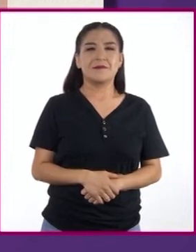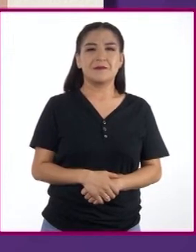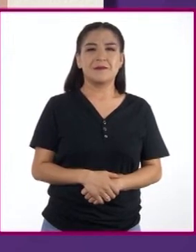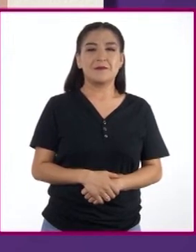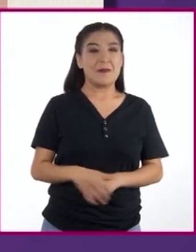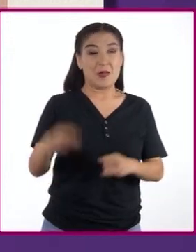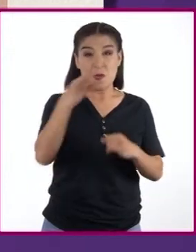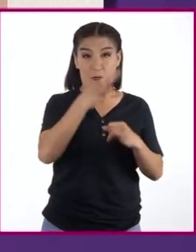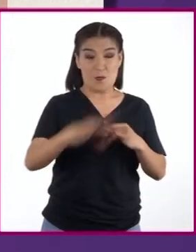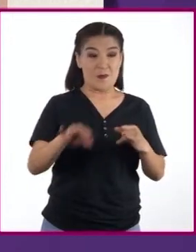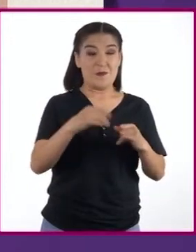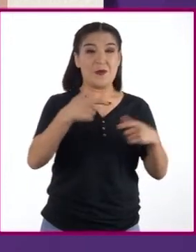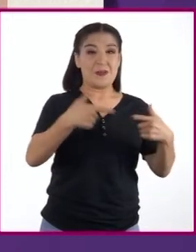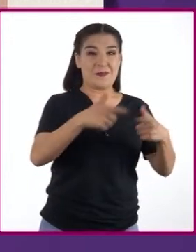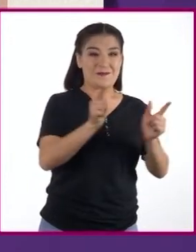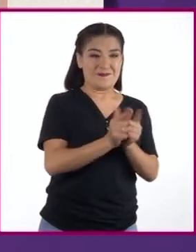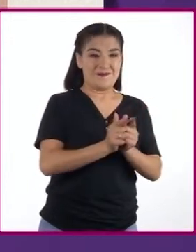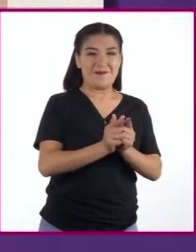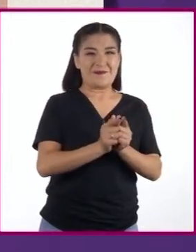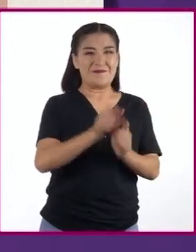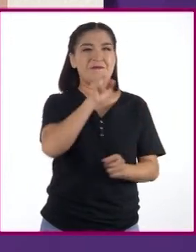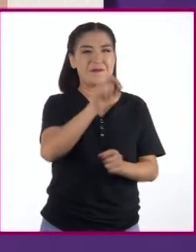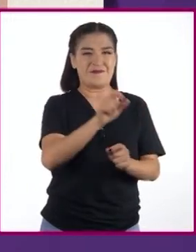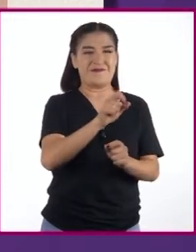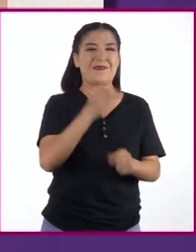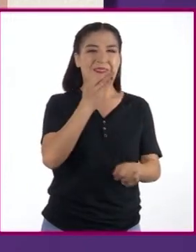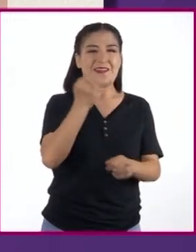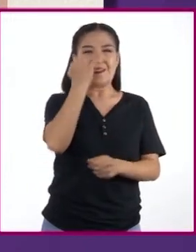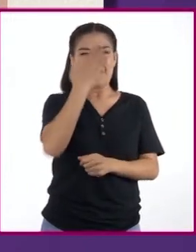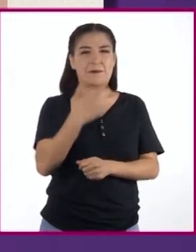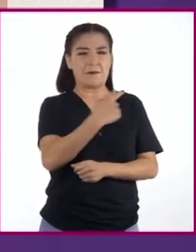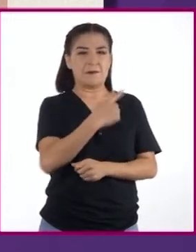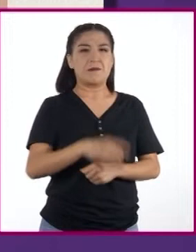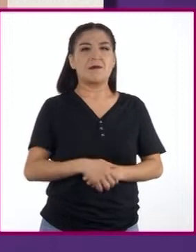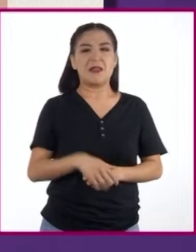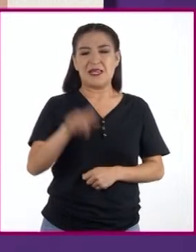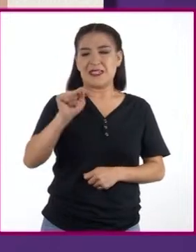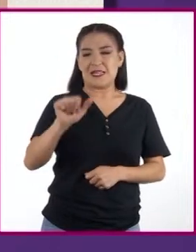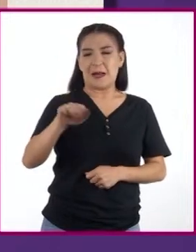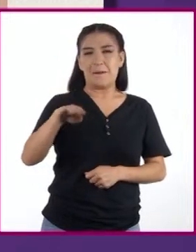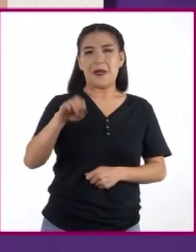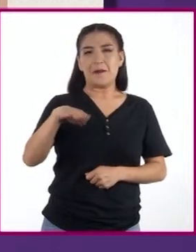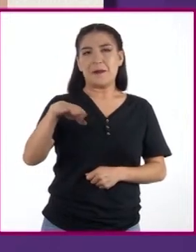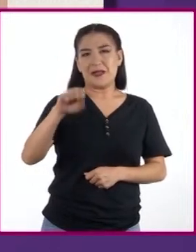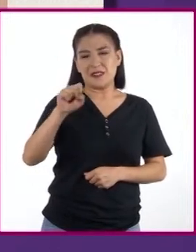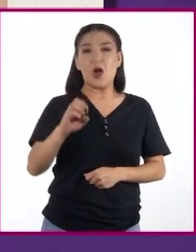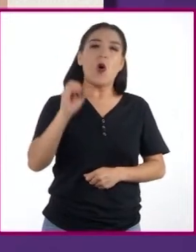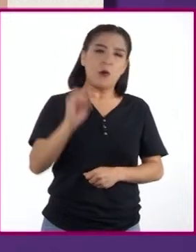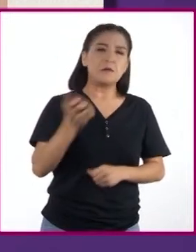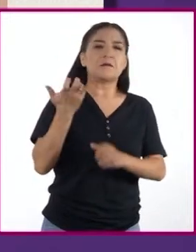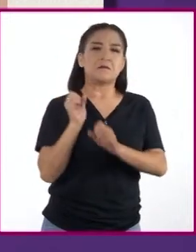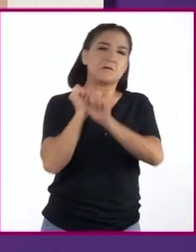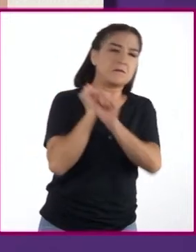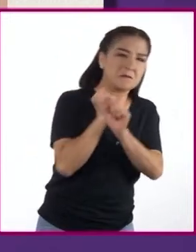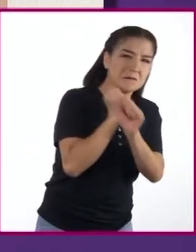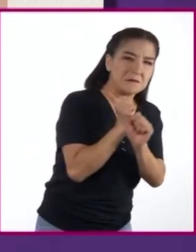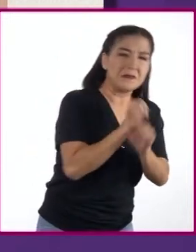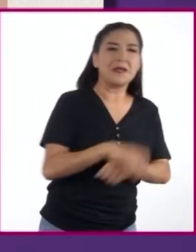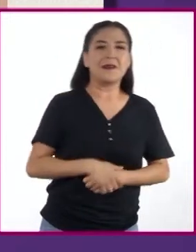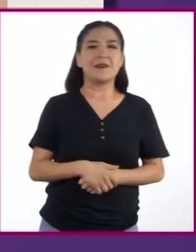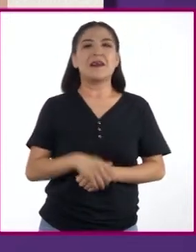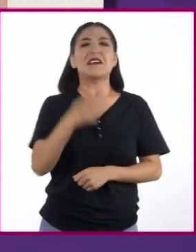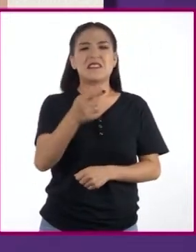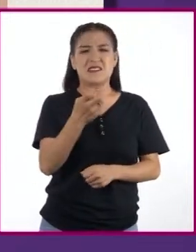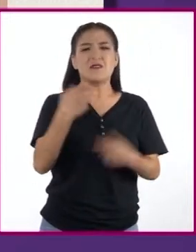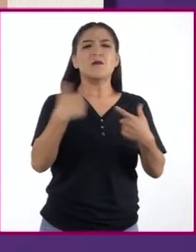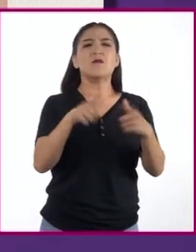El último grupo de la comitiva son los tamemes o cargadores. Ellos, ¿a qué